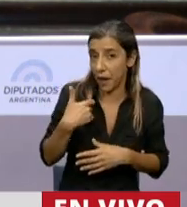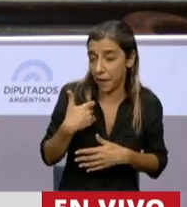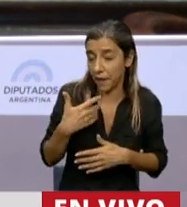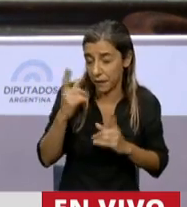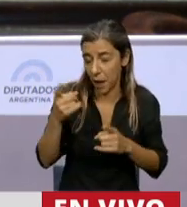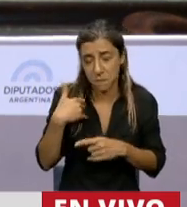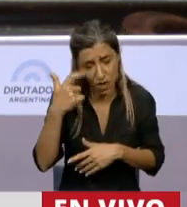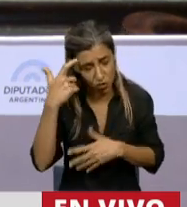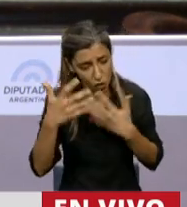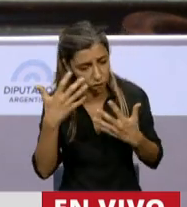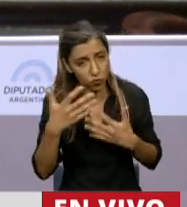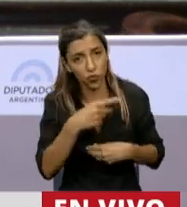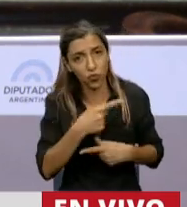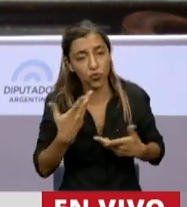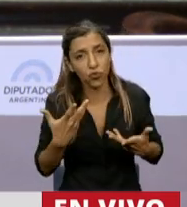confusión también